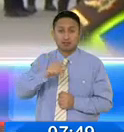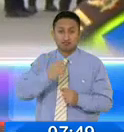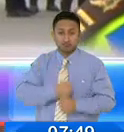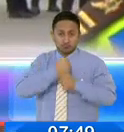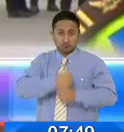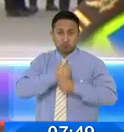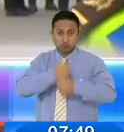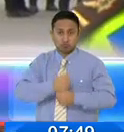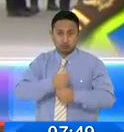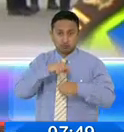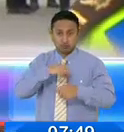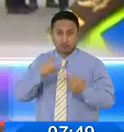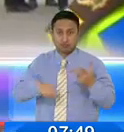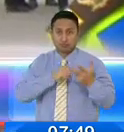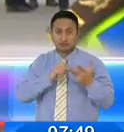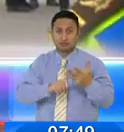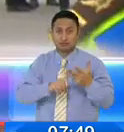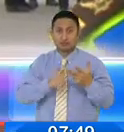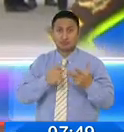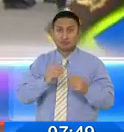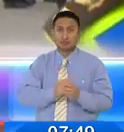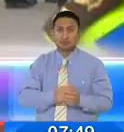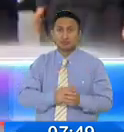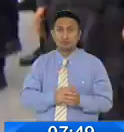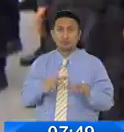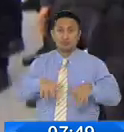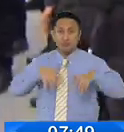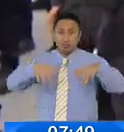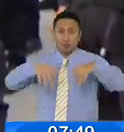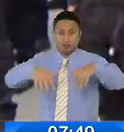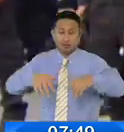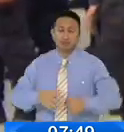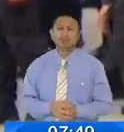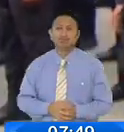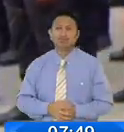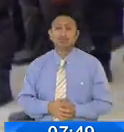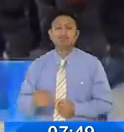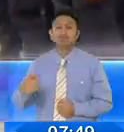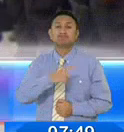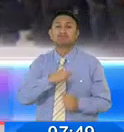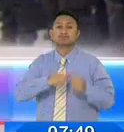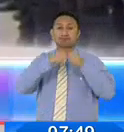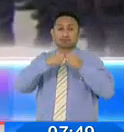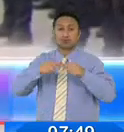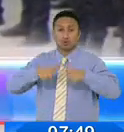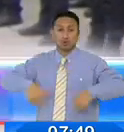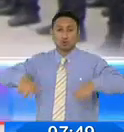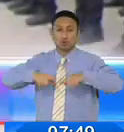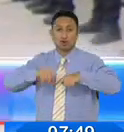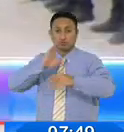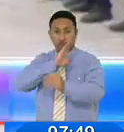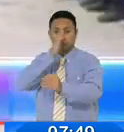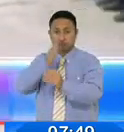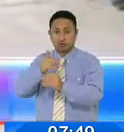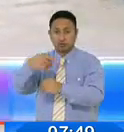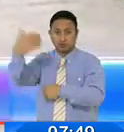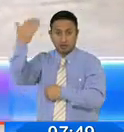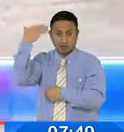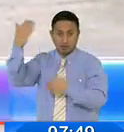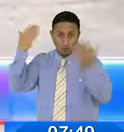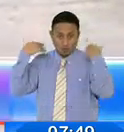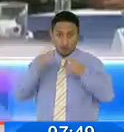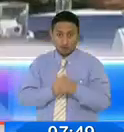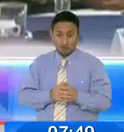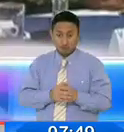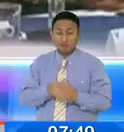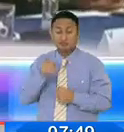personal del CRAC, del Centro de Aislamiento Canino. Ellos se establecerán en los puntos destinados por la Alcaldía de Guayaquil para